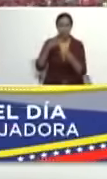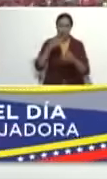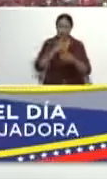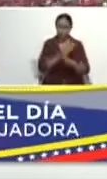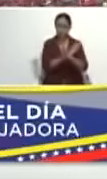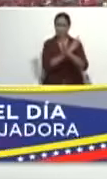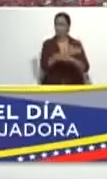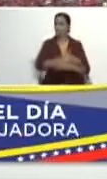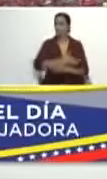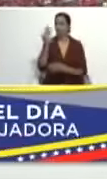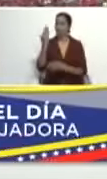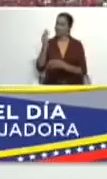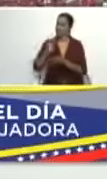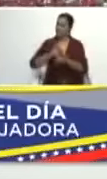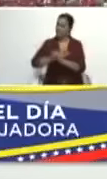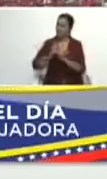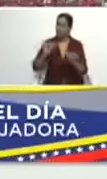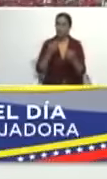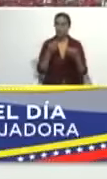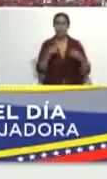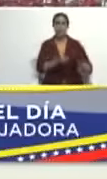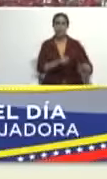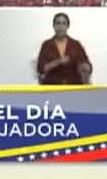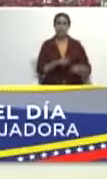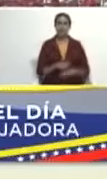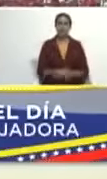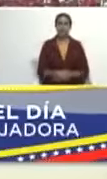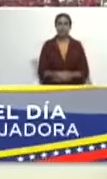de bloqueo imperialista.